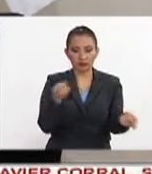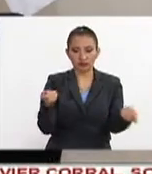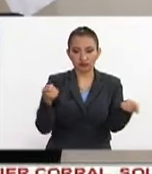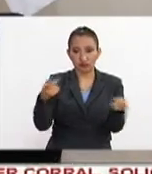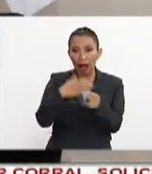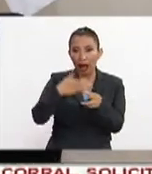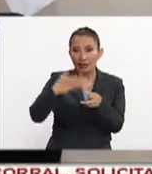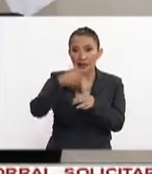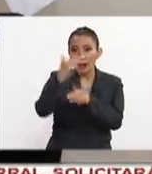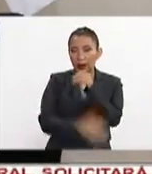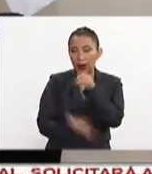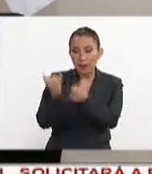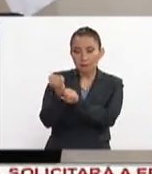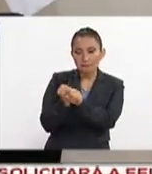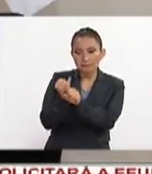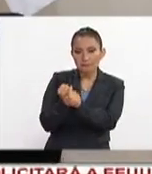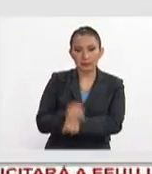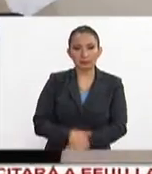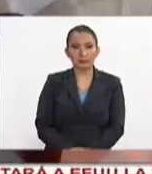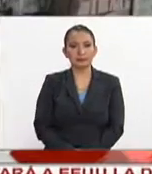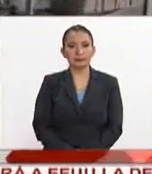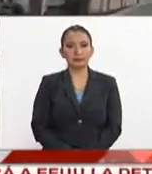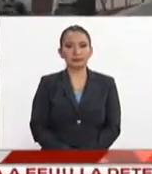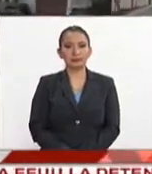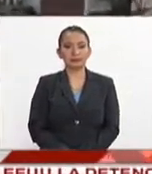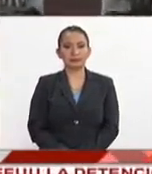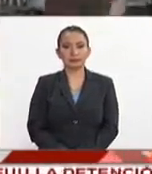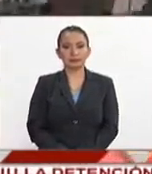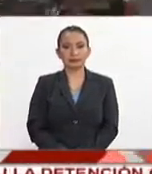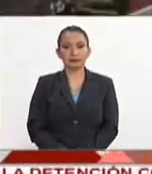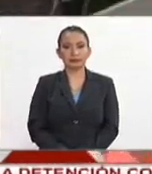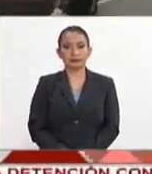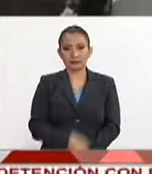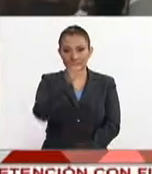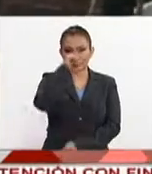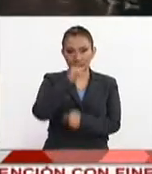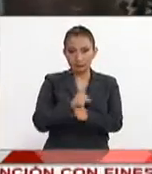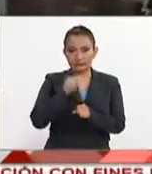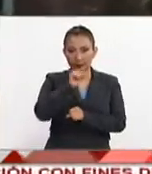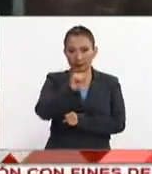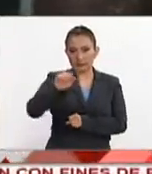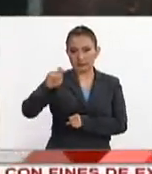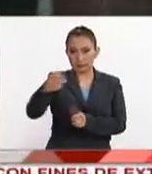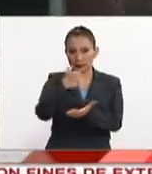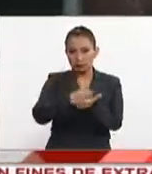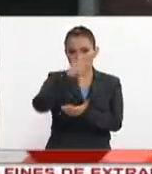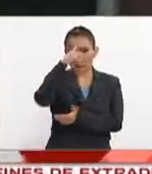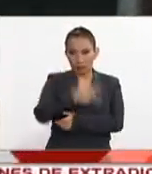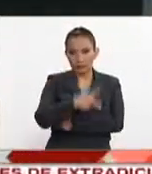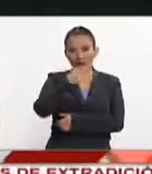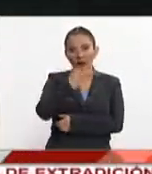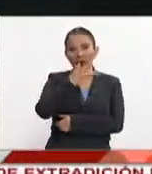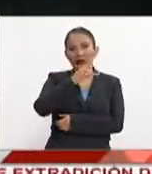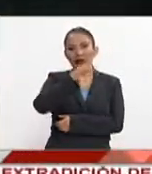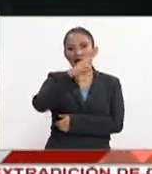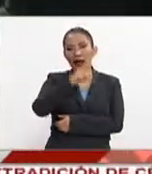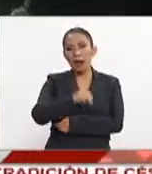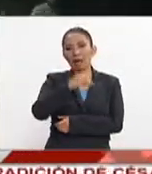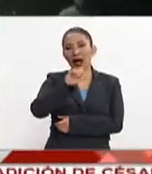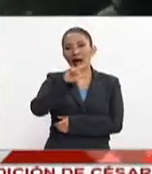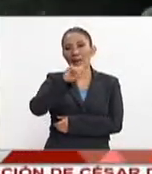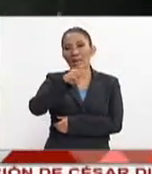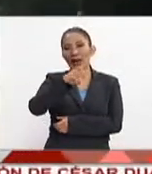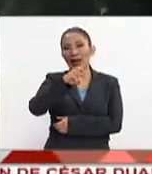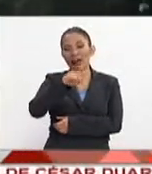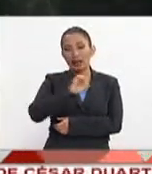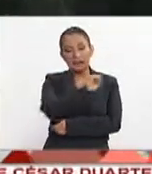control hasta la conclusión de dicha investigación. El secretario de Seguridad Pública de la Ciudad de México, Irán Almeida, informó que